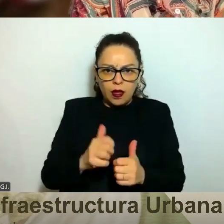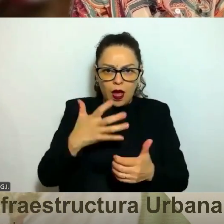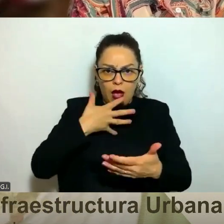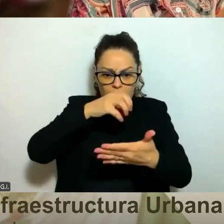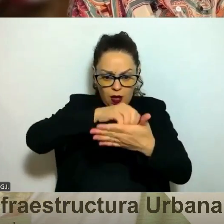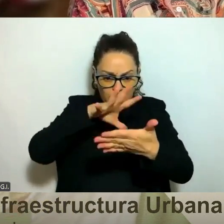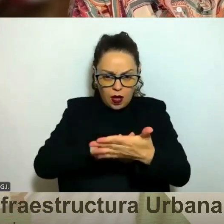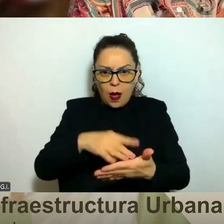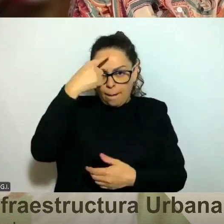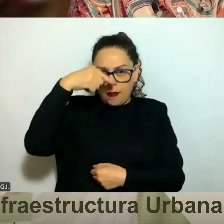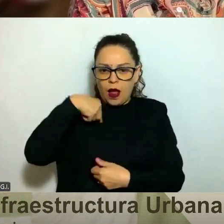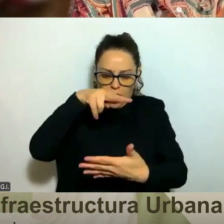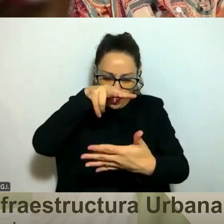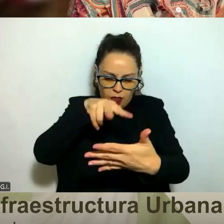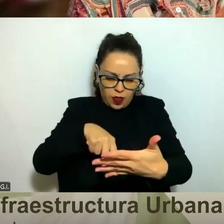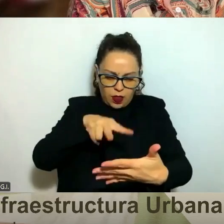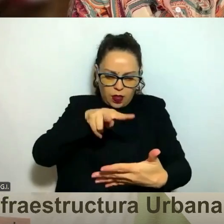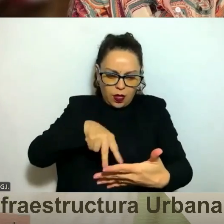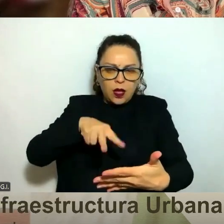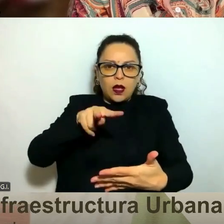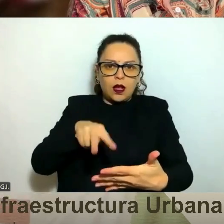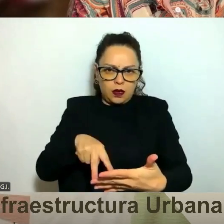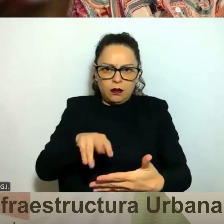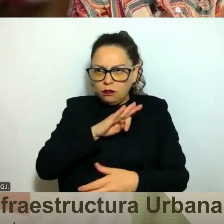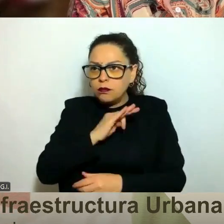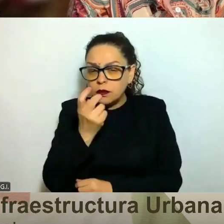verlo. Y por otra parte,